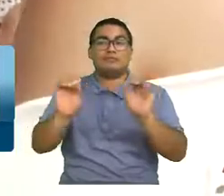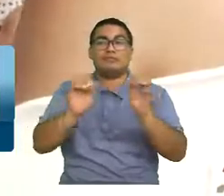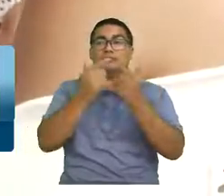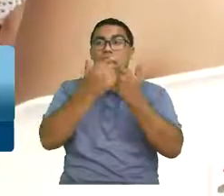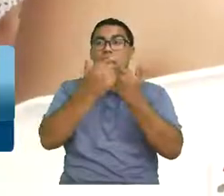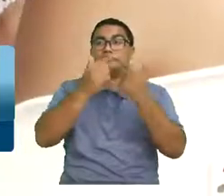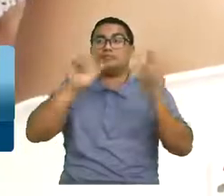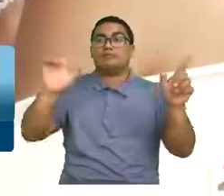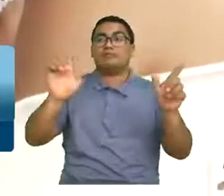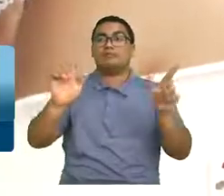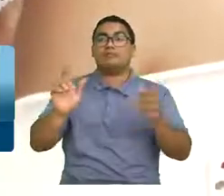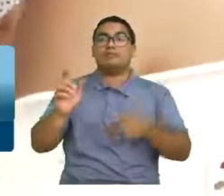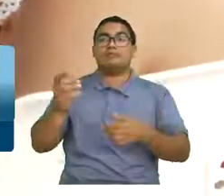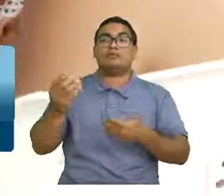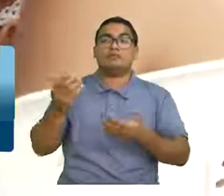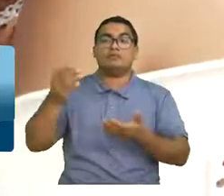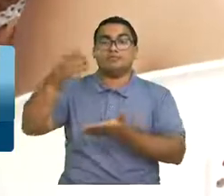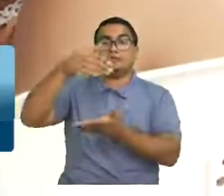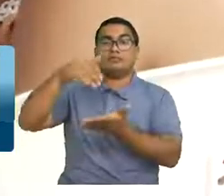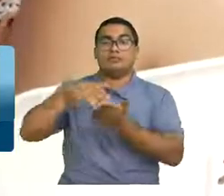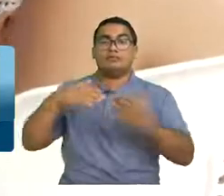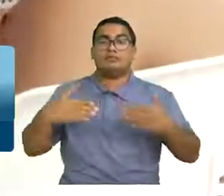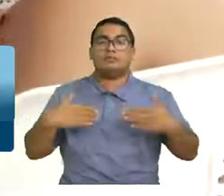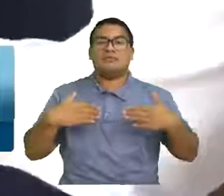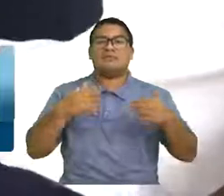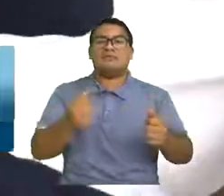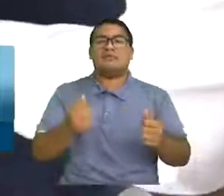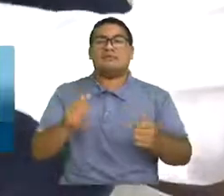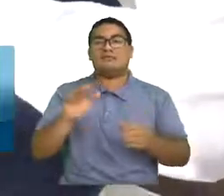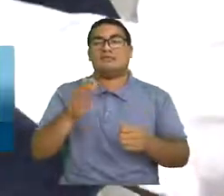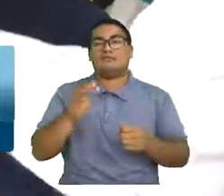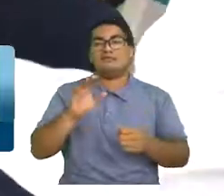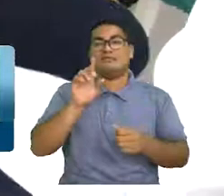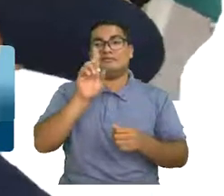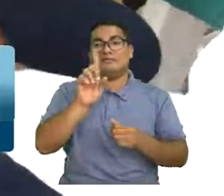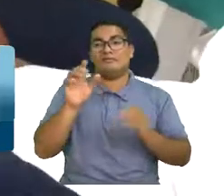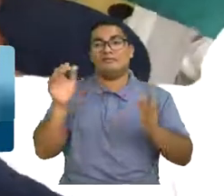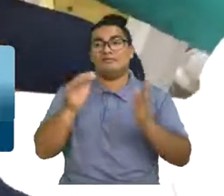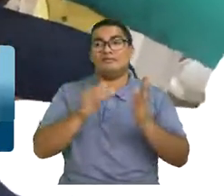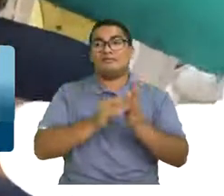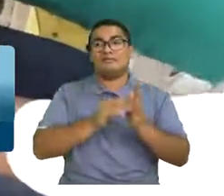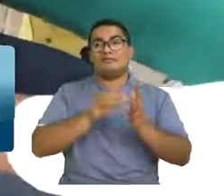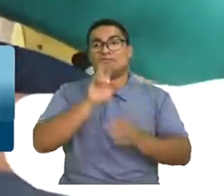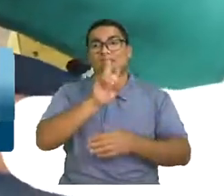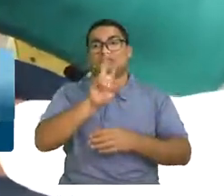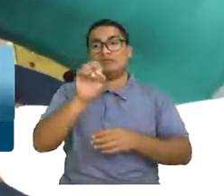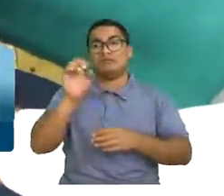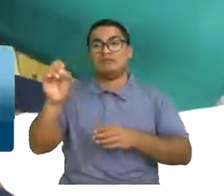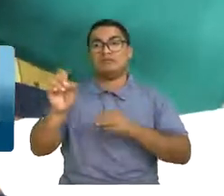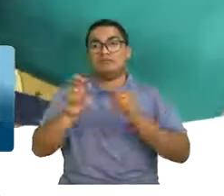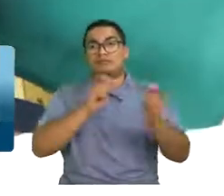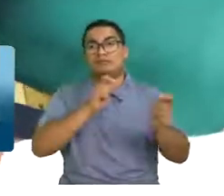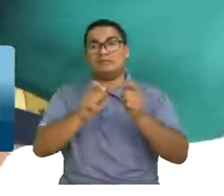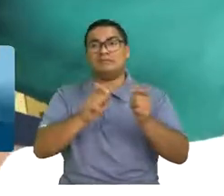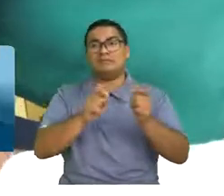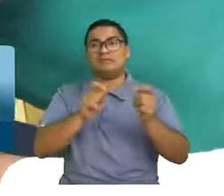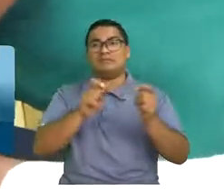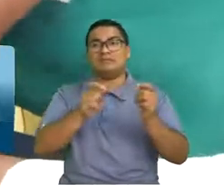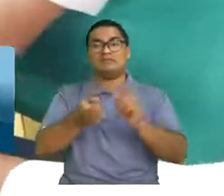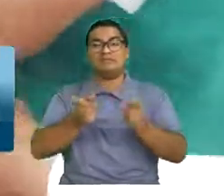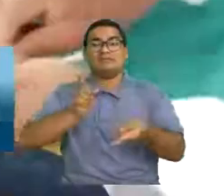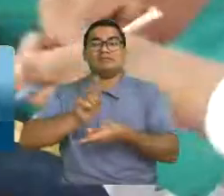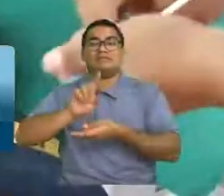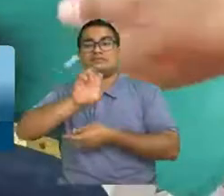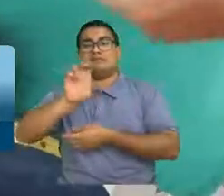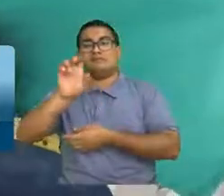recibe mensualmente de vacunas, estamos hablando alrededor casi de $1,200. Entonces, si esto lo convertimos a